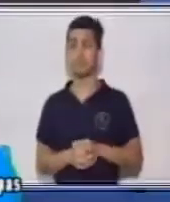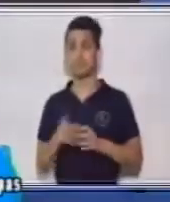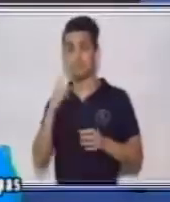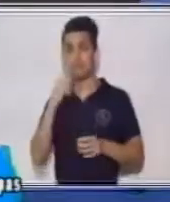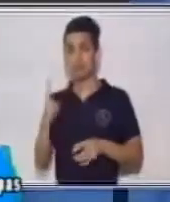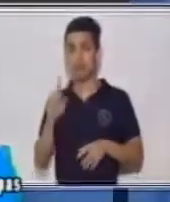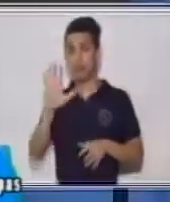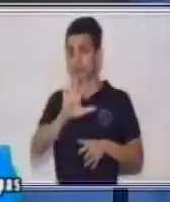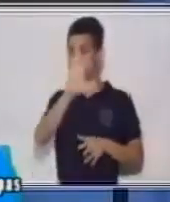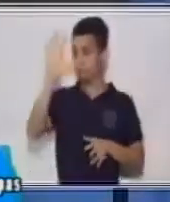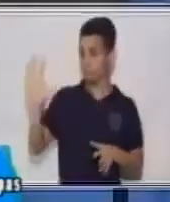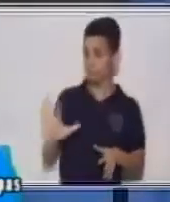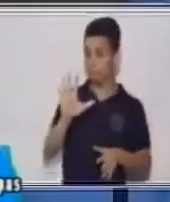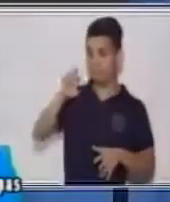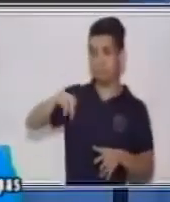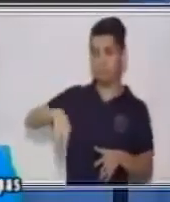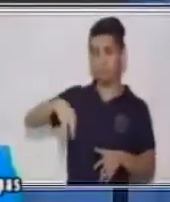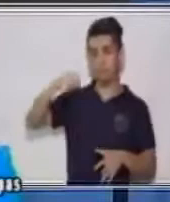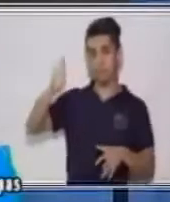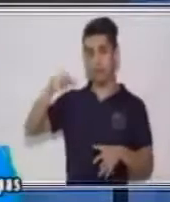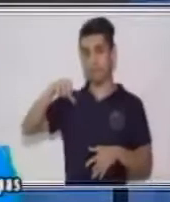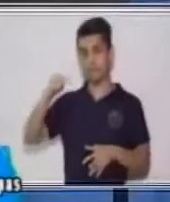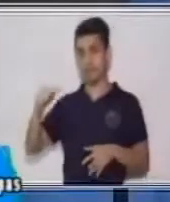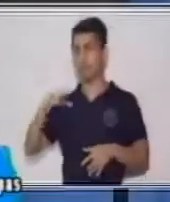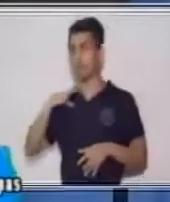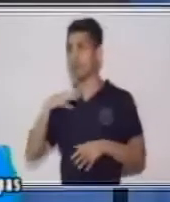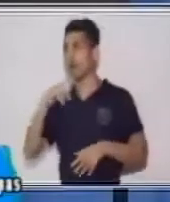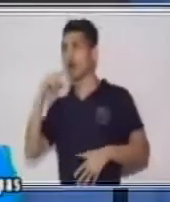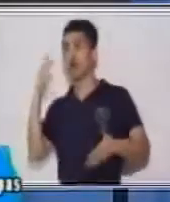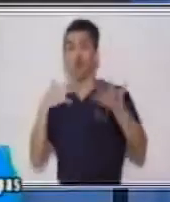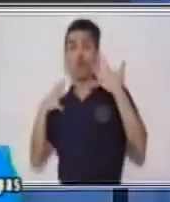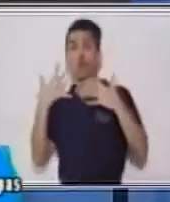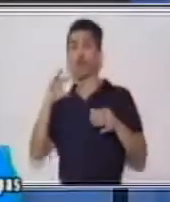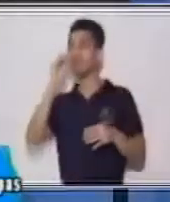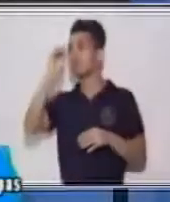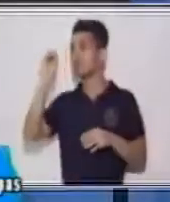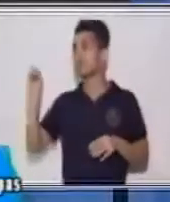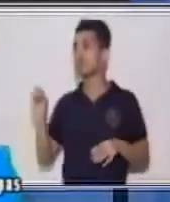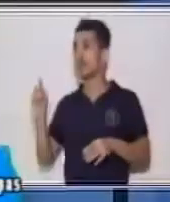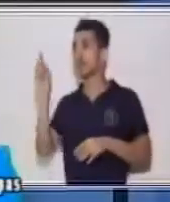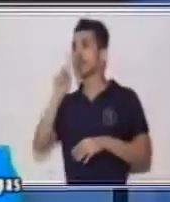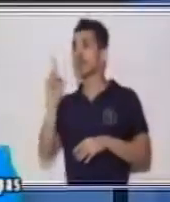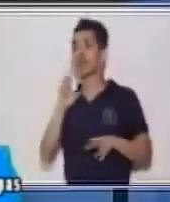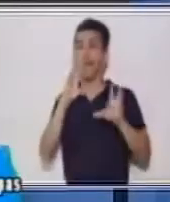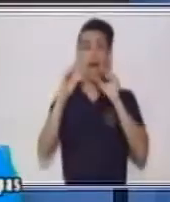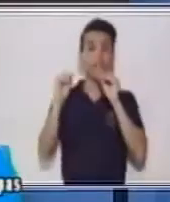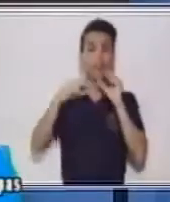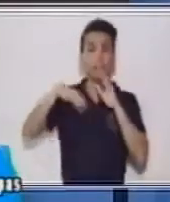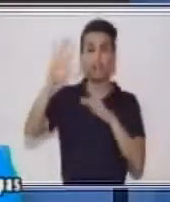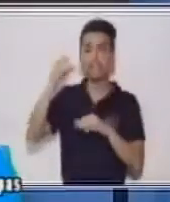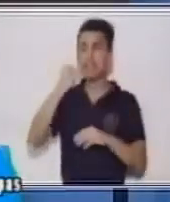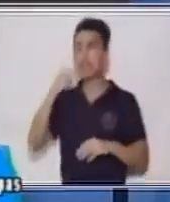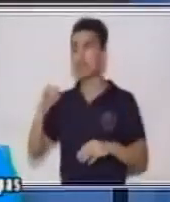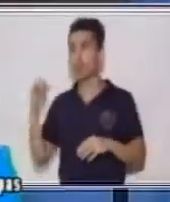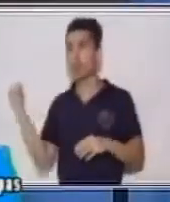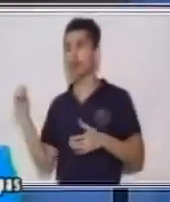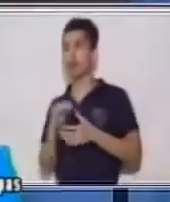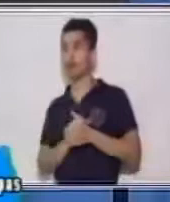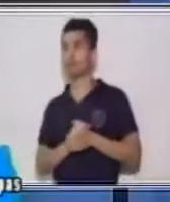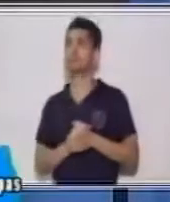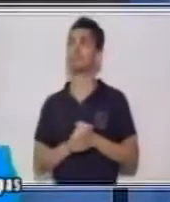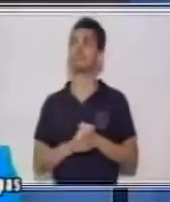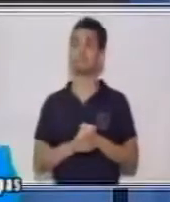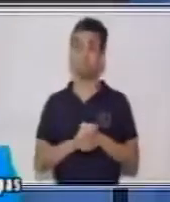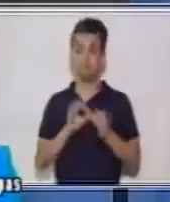con los colores que representan dónde se hablan esos idiomas. Ah, muy